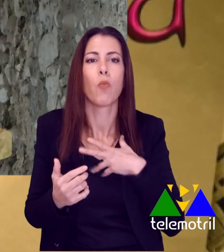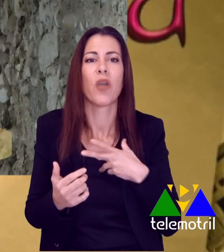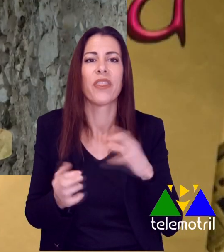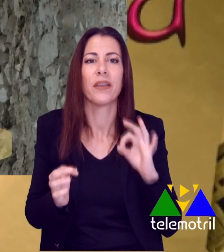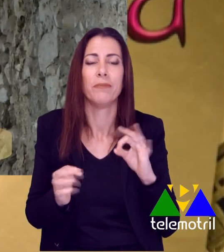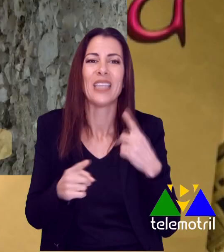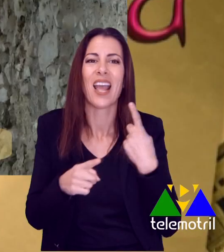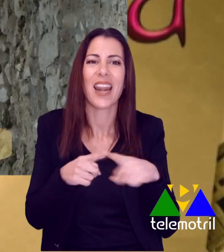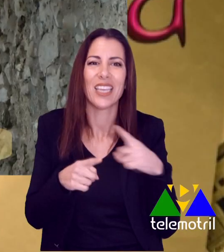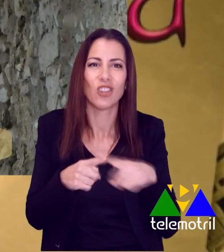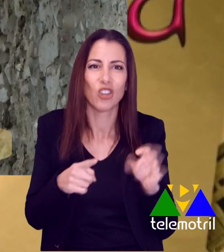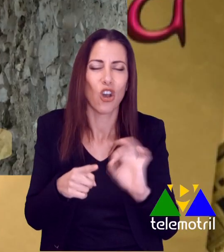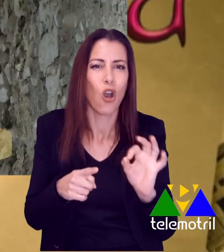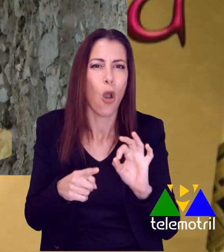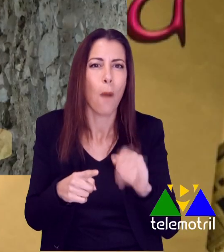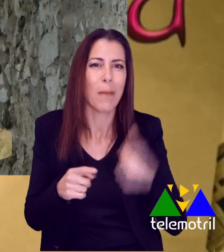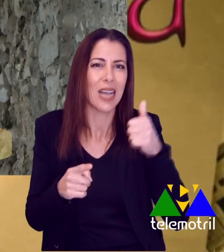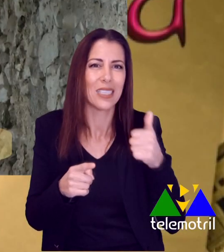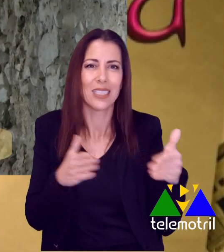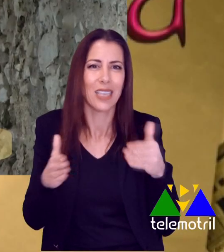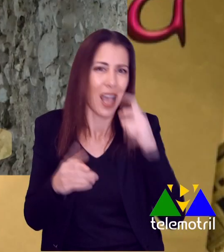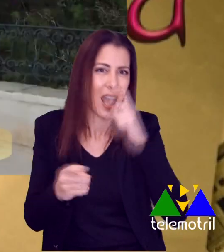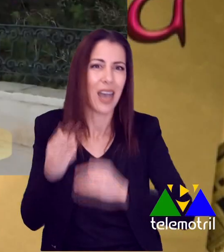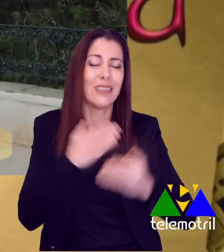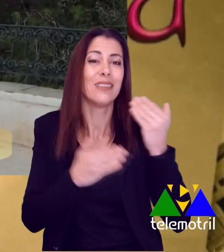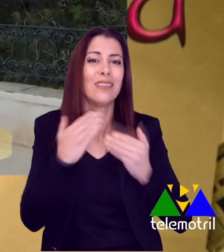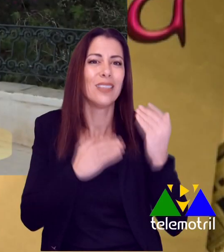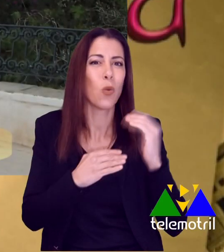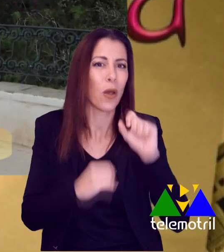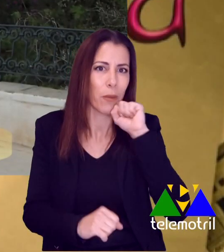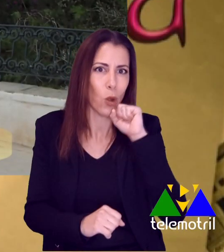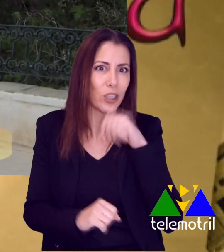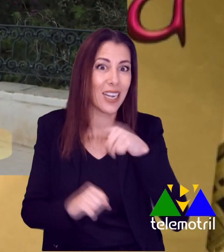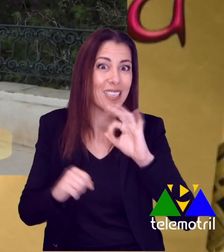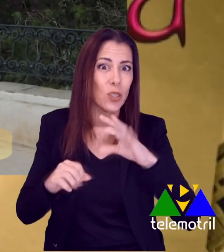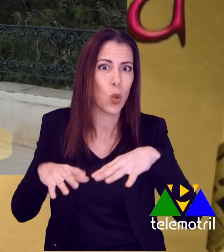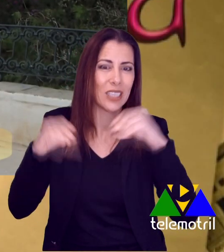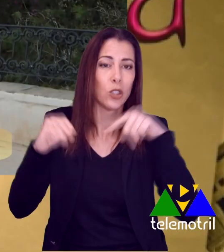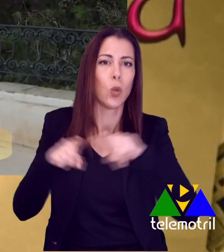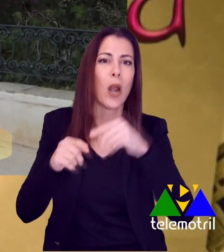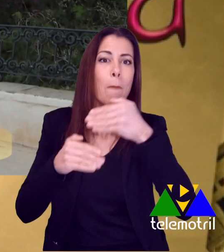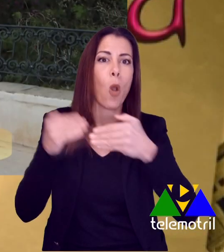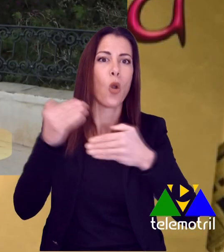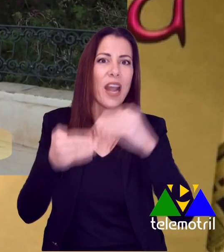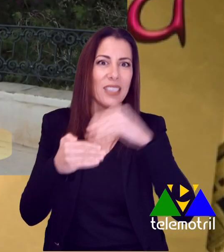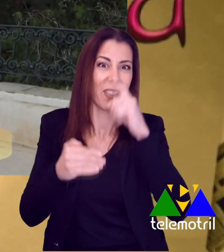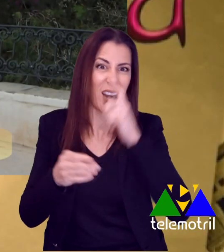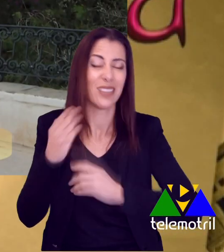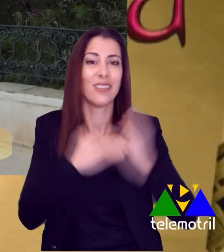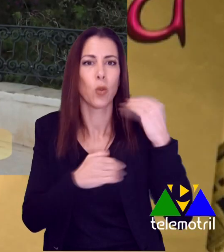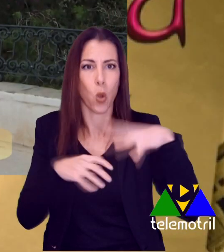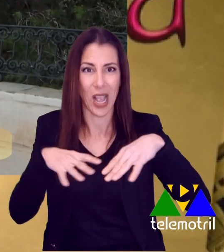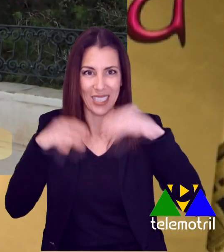restos... La parte más antigua, ¿no? La parte más antigua de Motril, y los restos de lo que había sido el antiguo castillo, que esto sean las murallas del antiguo castillo.